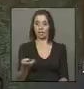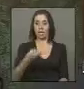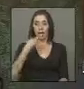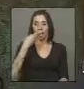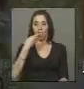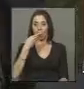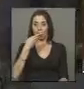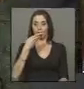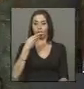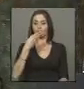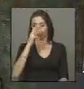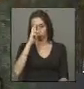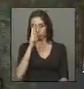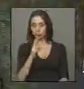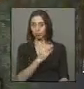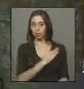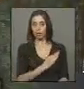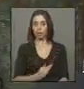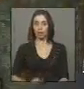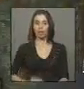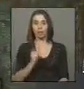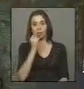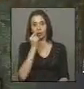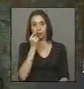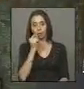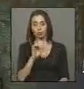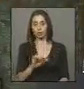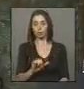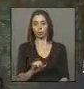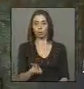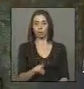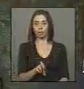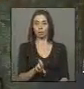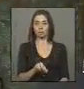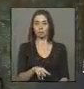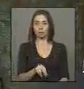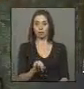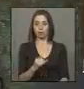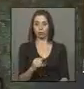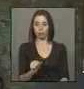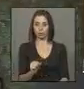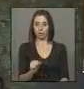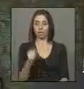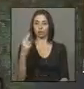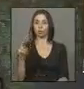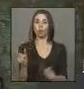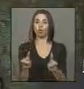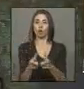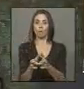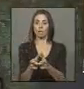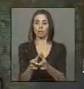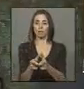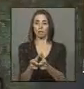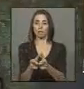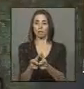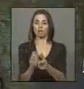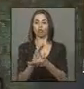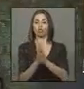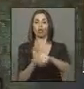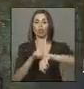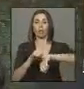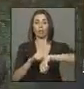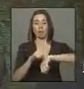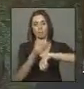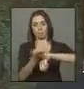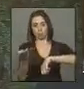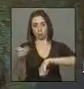palabra al Honorable Diputado Don Fidel Espinosa, en que su Comité le ha dado el total del tiempo